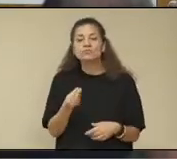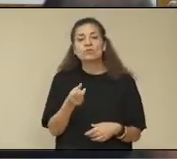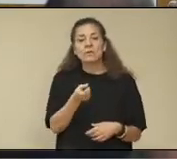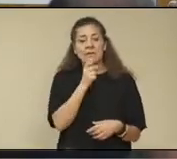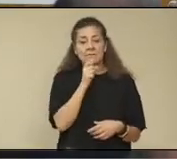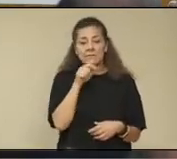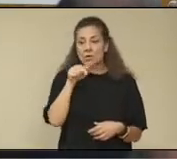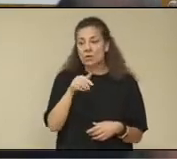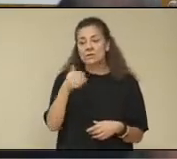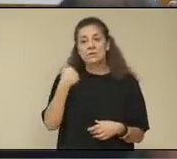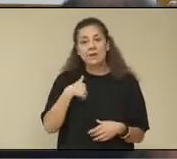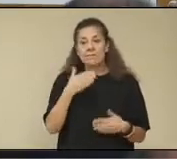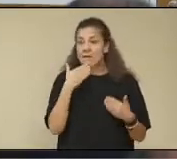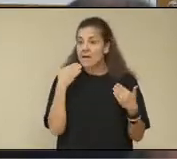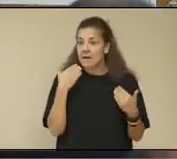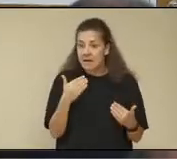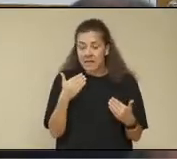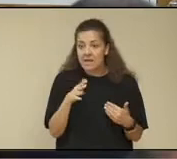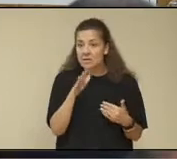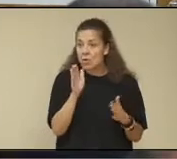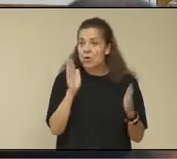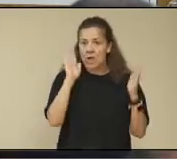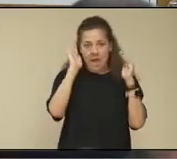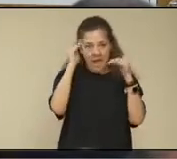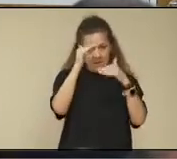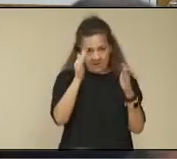gracias por la atención.